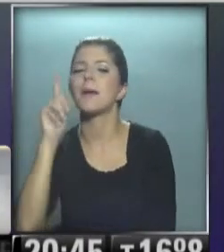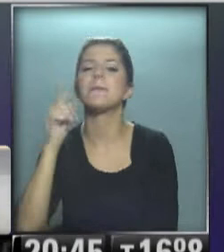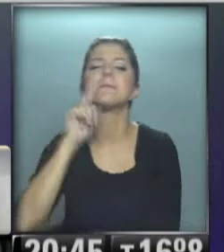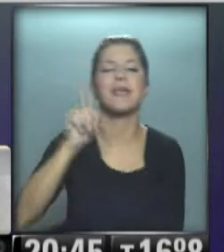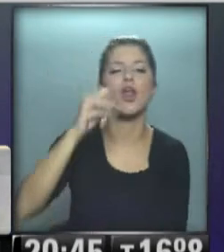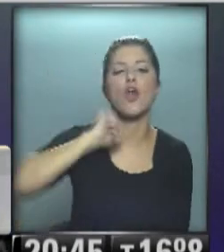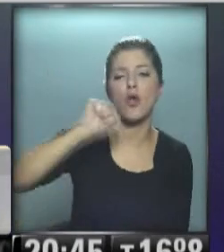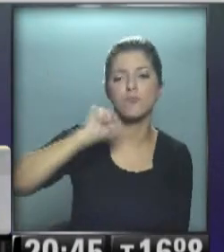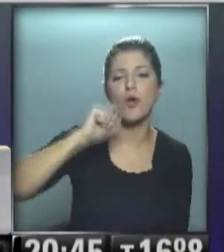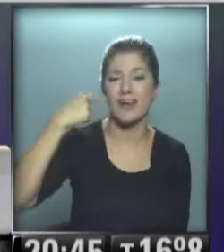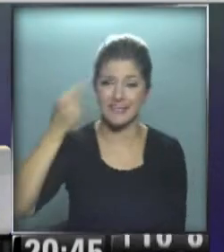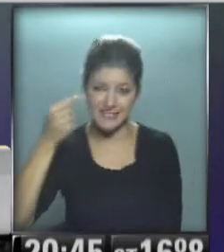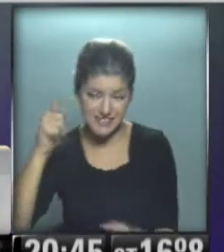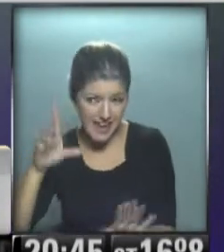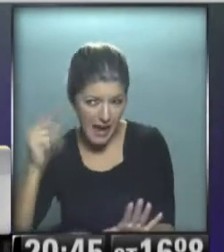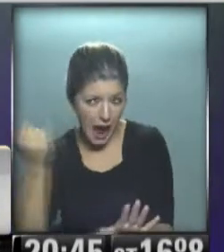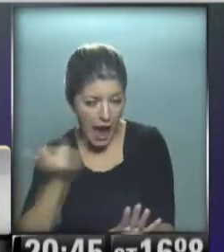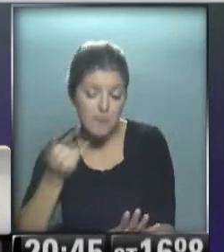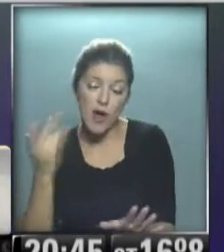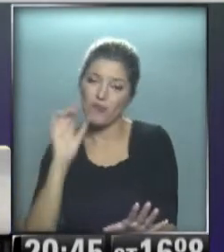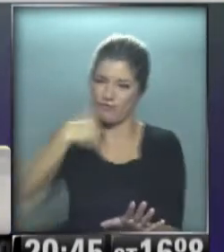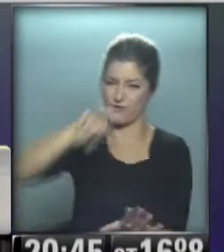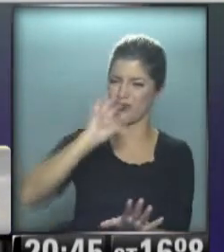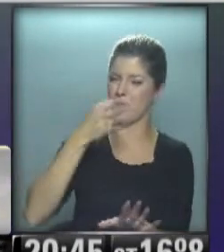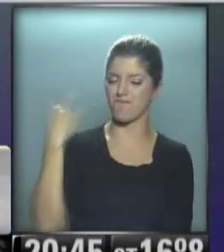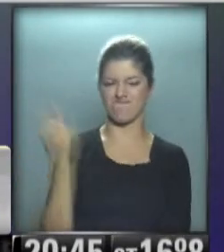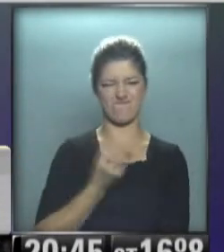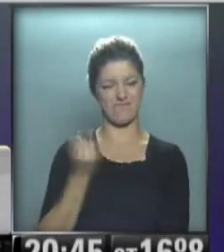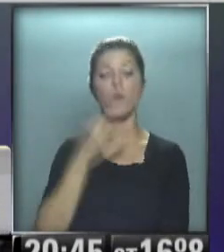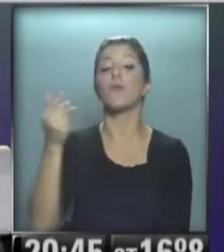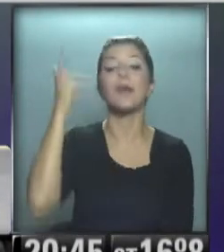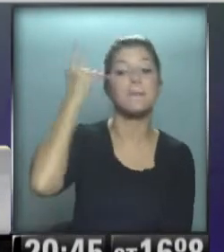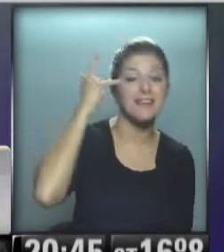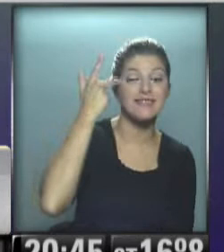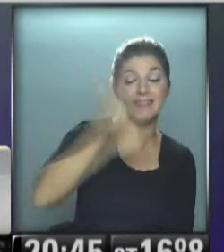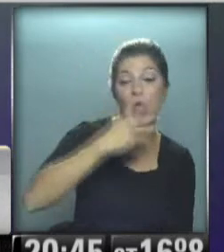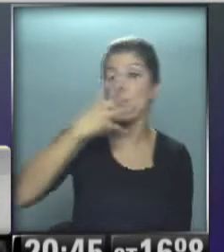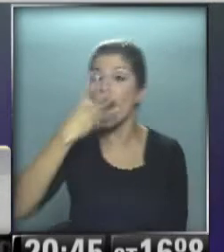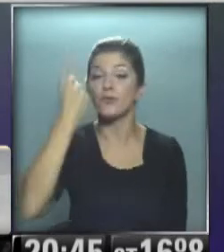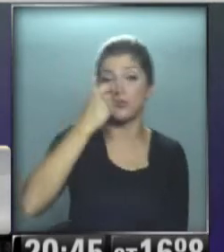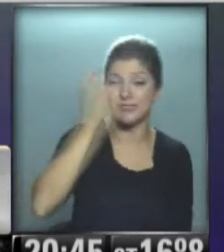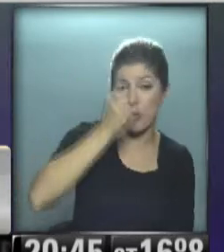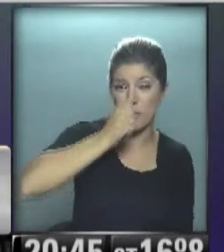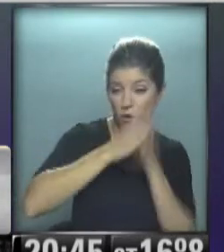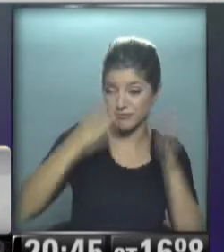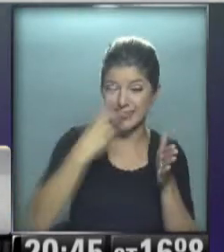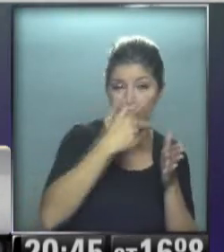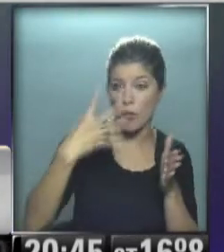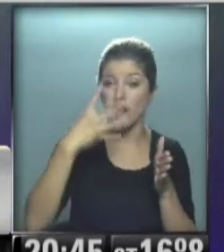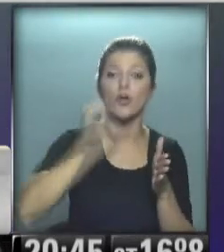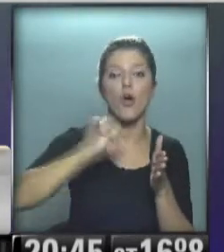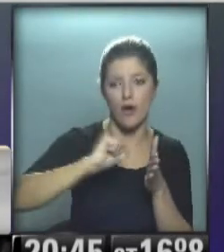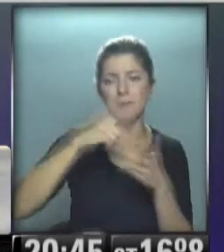en los entrenamientos, que él dice que tiene, que obviamente todos sabemos que no los tiene, ¿no? Porque Messi hace de a 3 o 4 todos los fines de semana, y ¿por dónde está?